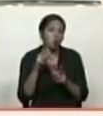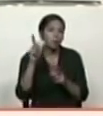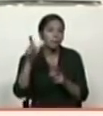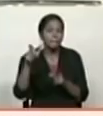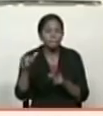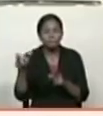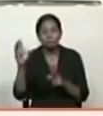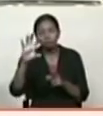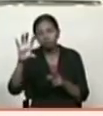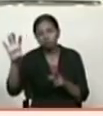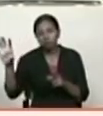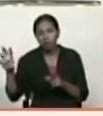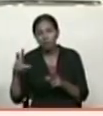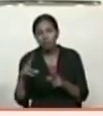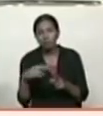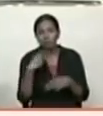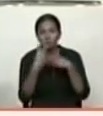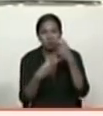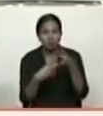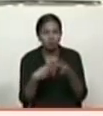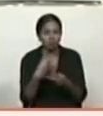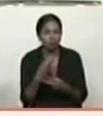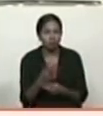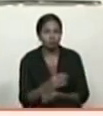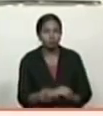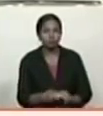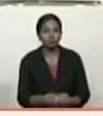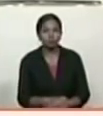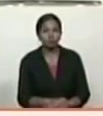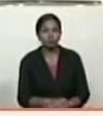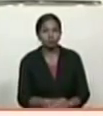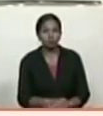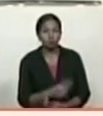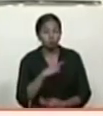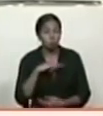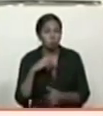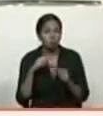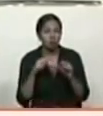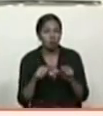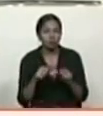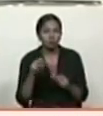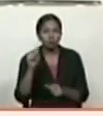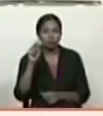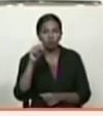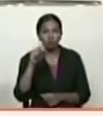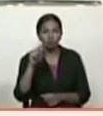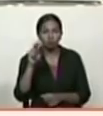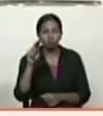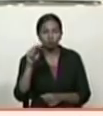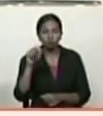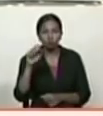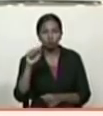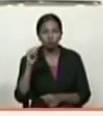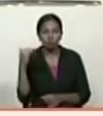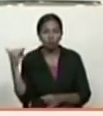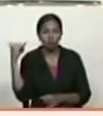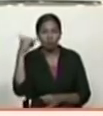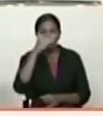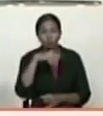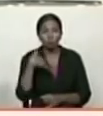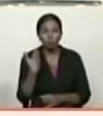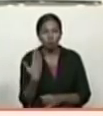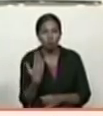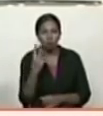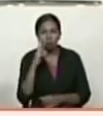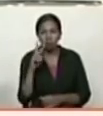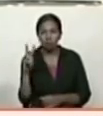en Túnez, en nuestro regreso, una escala para que el avión abasteciera allí. Y bueno, evidentemente en Túnez